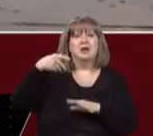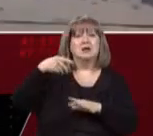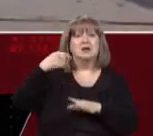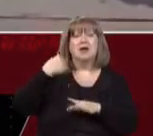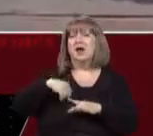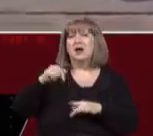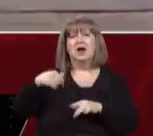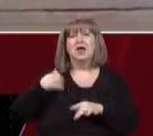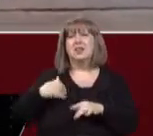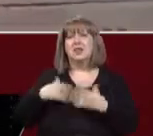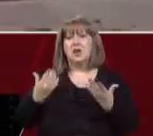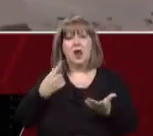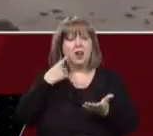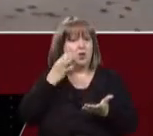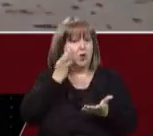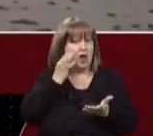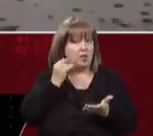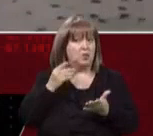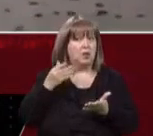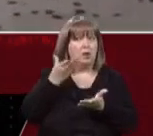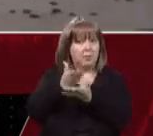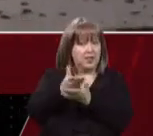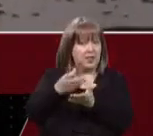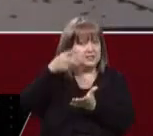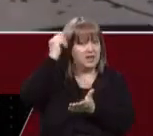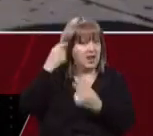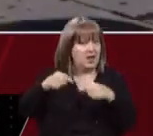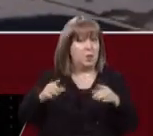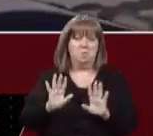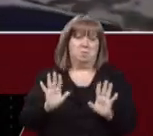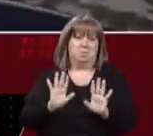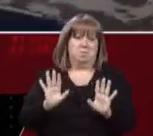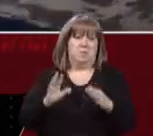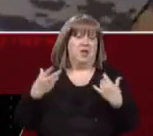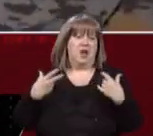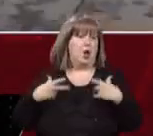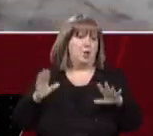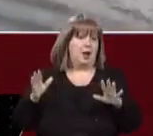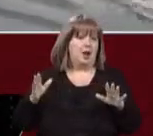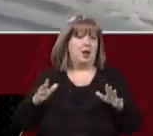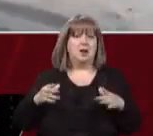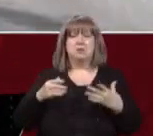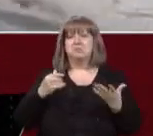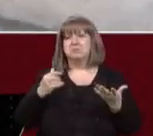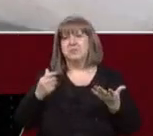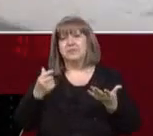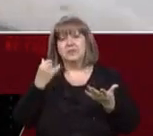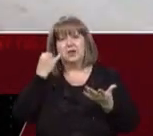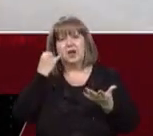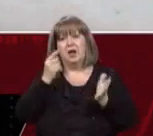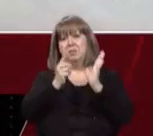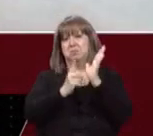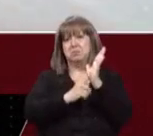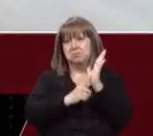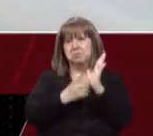estamos en una en una situación de completa normalidad en cuanto a los requisitos sanitarios y en cuanto a los